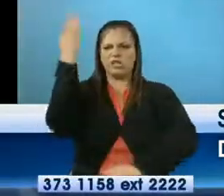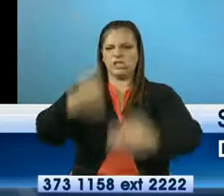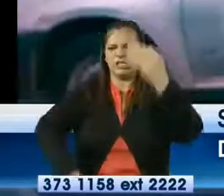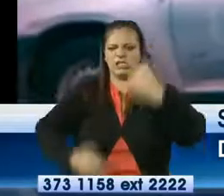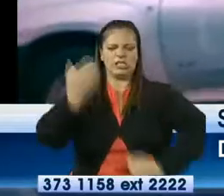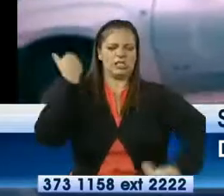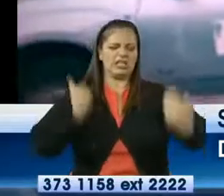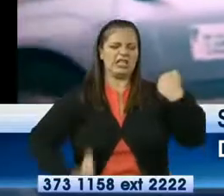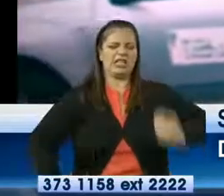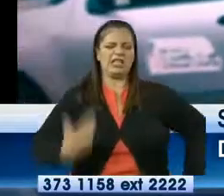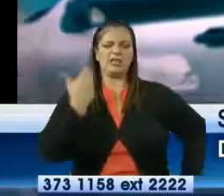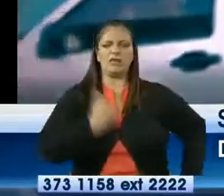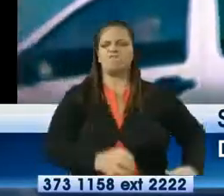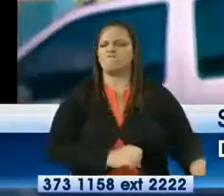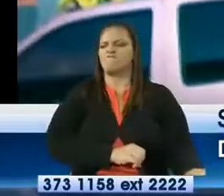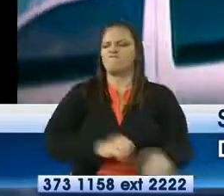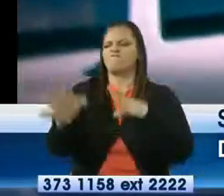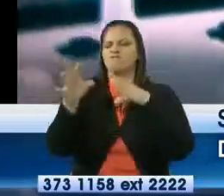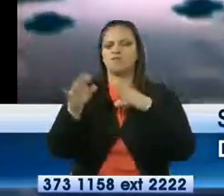lugar.